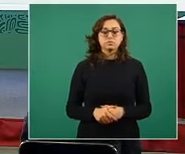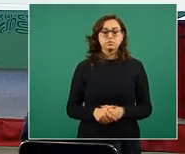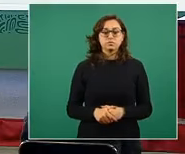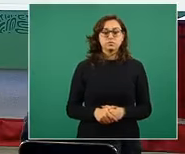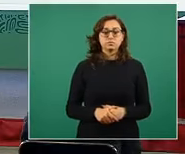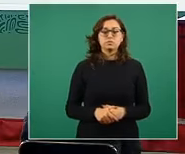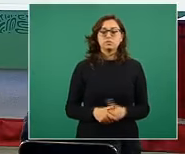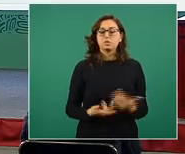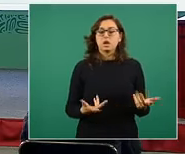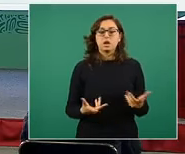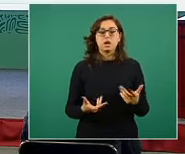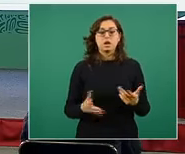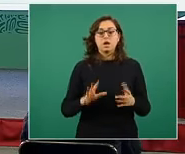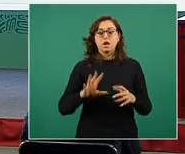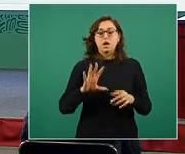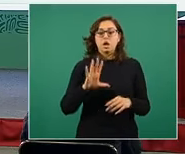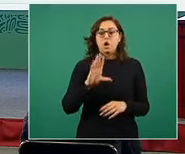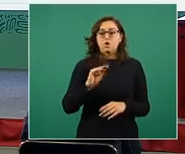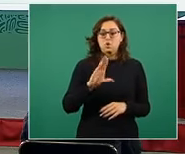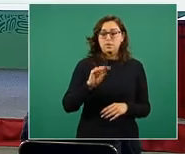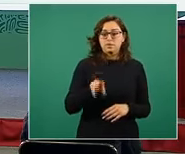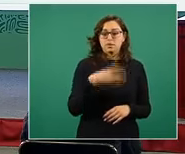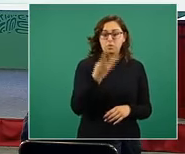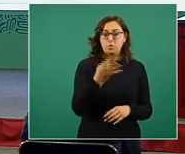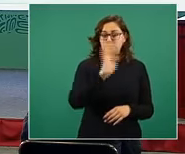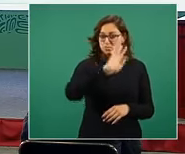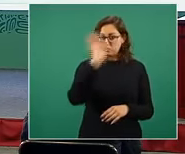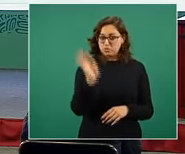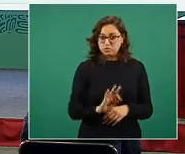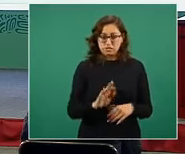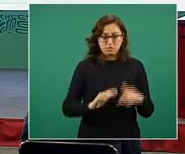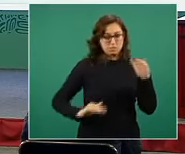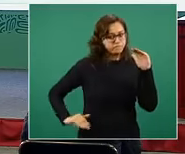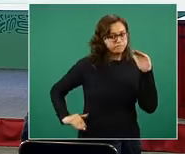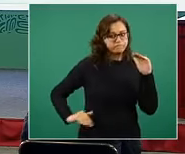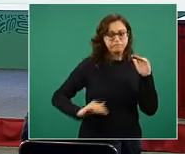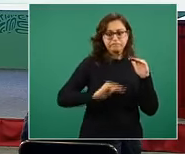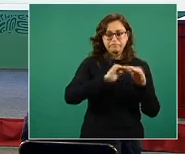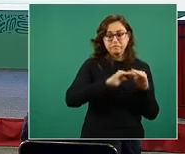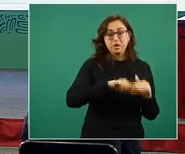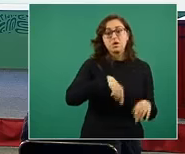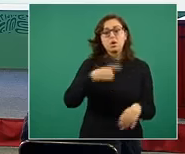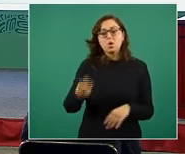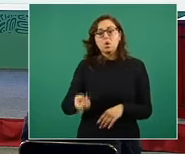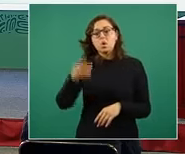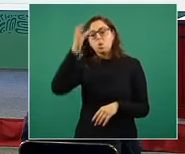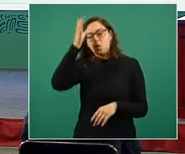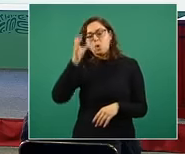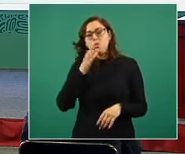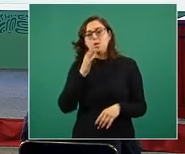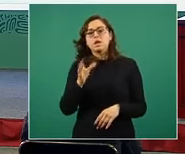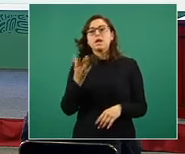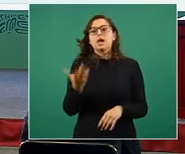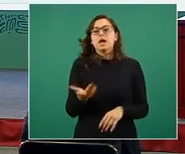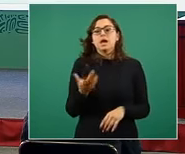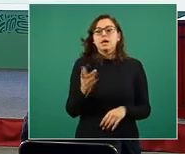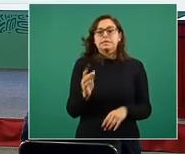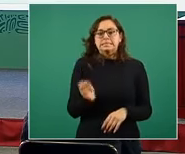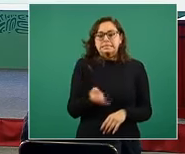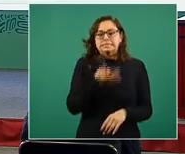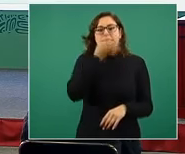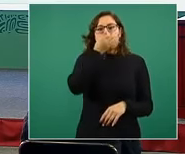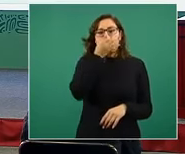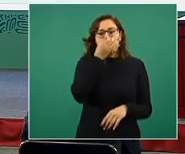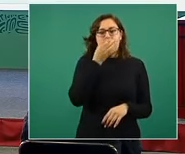94% de avance general, Coahuila, ahí va, están casi llegando al 70% y ya son 31 entidades